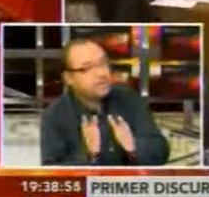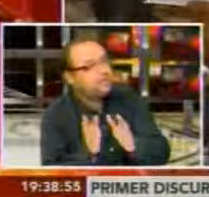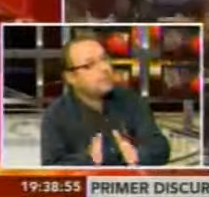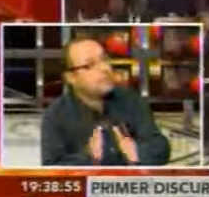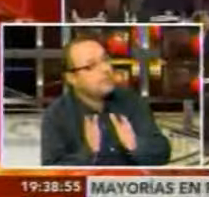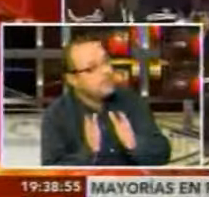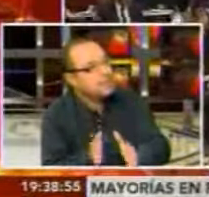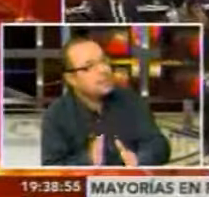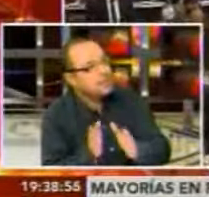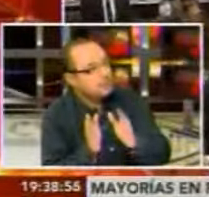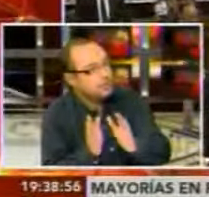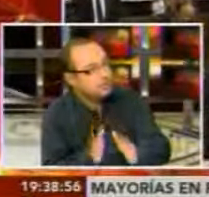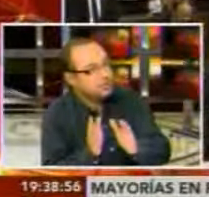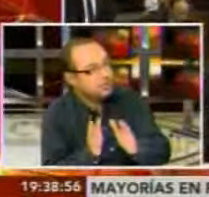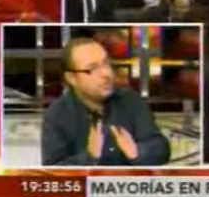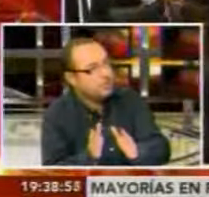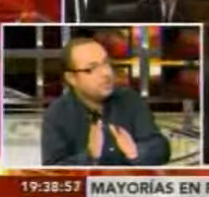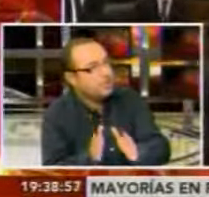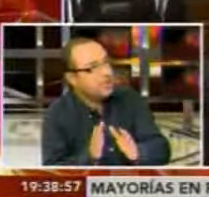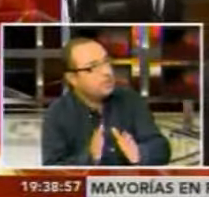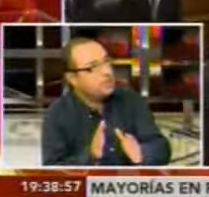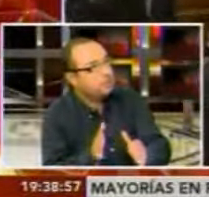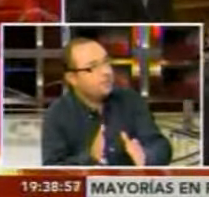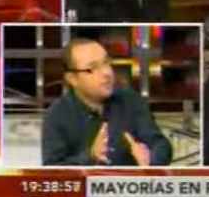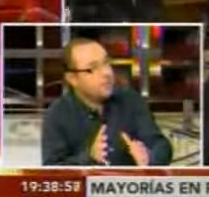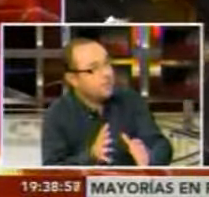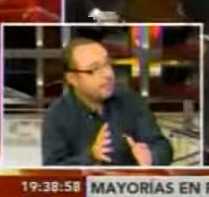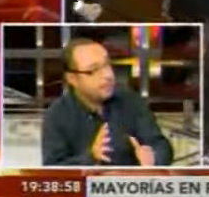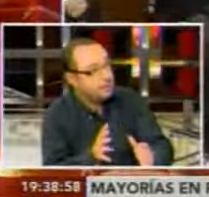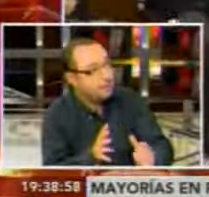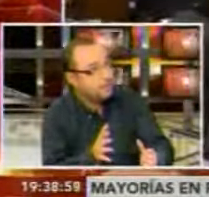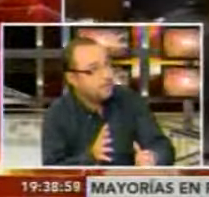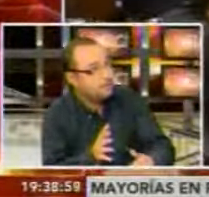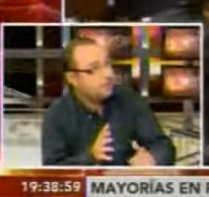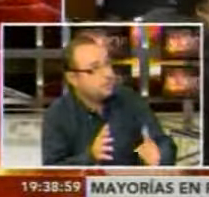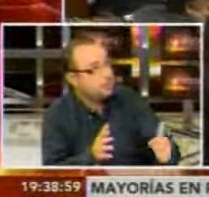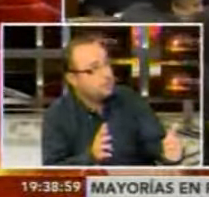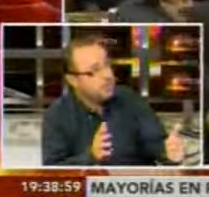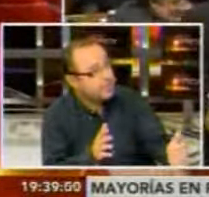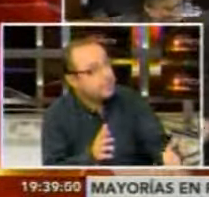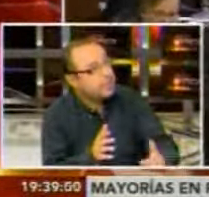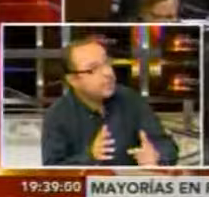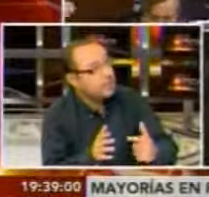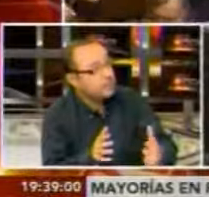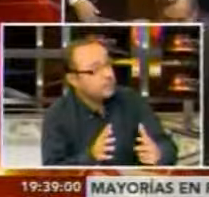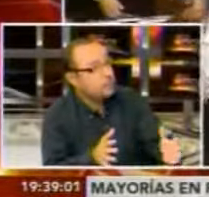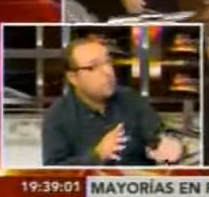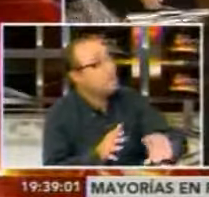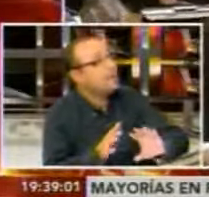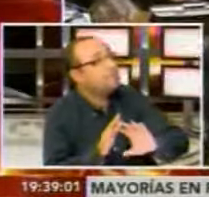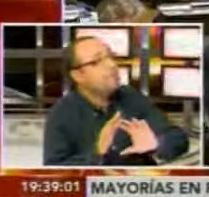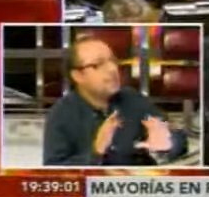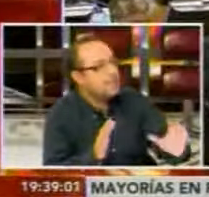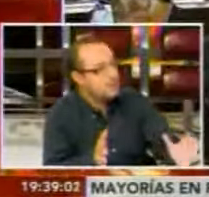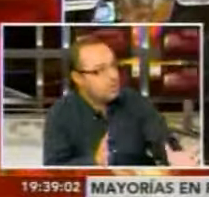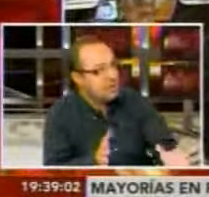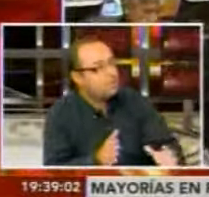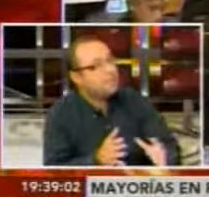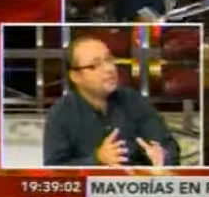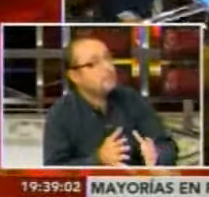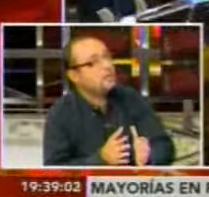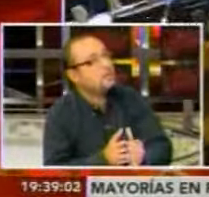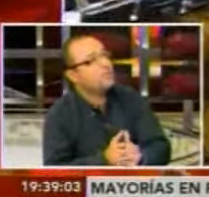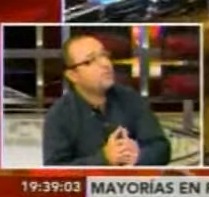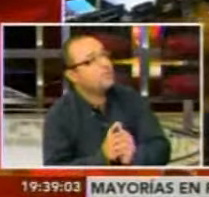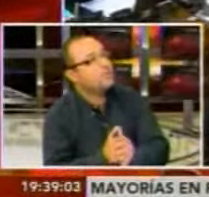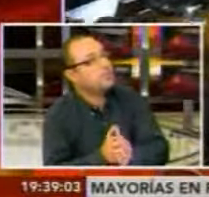política pública, fundamentalmente en términos de reforma tributaria y educación. ¿Cuál es el peligro acá? El peligro es que el gobierno termine marcándose solo, como se